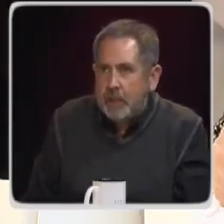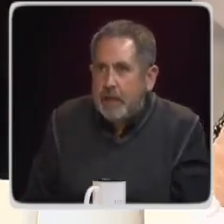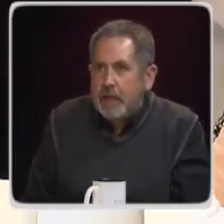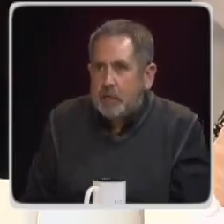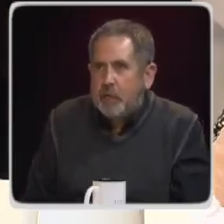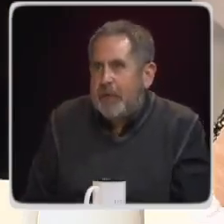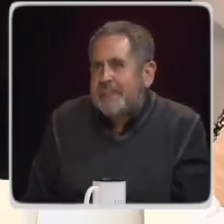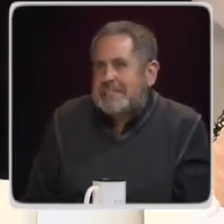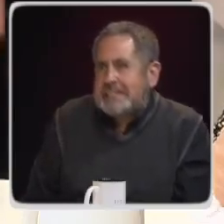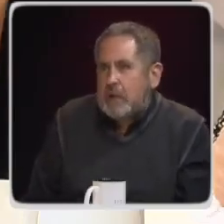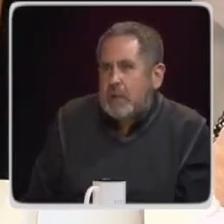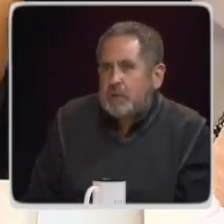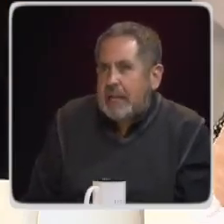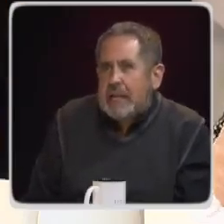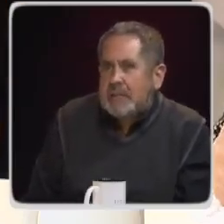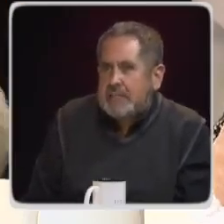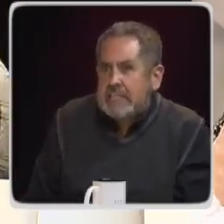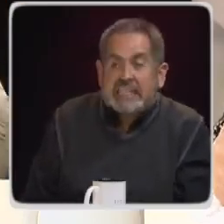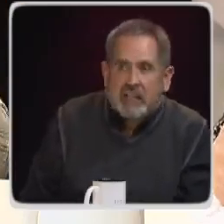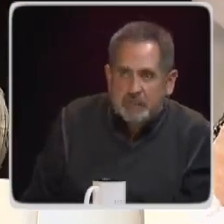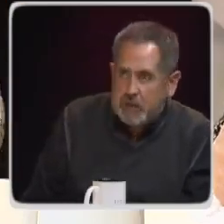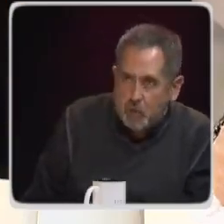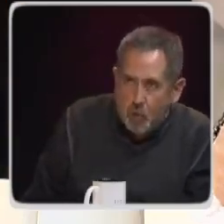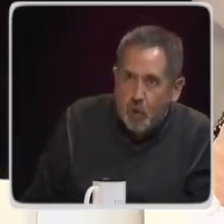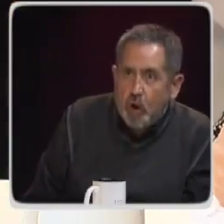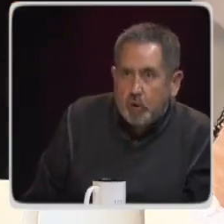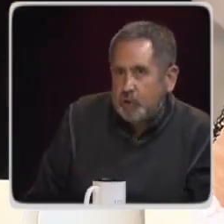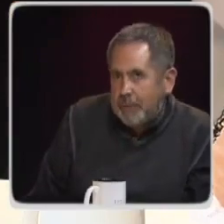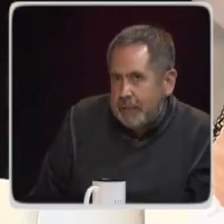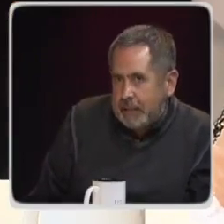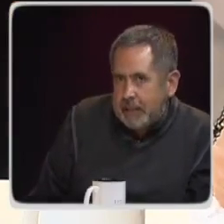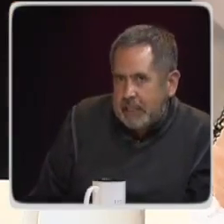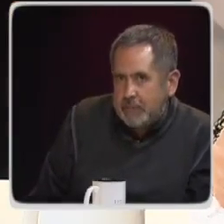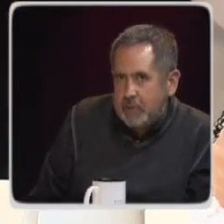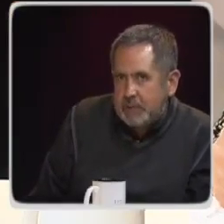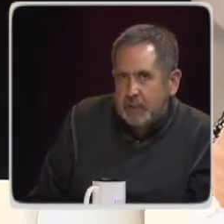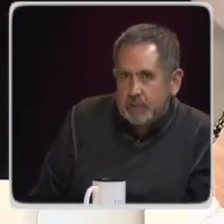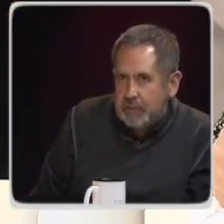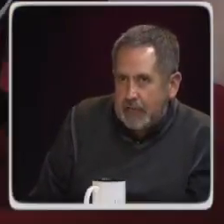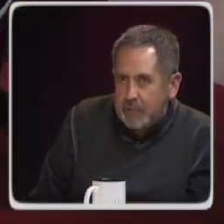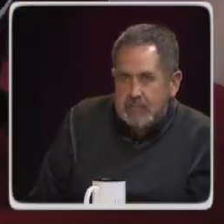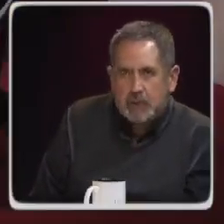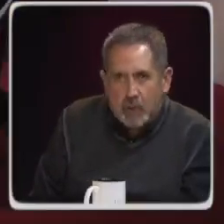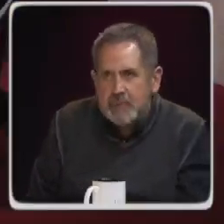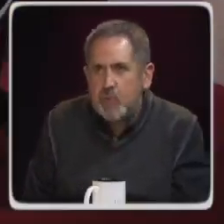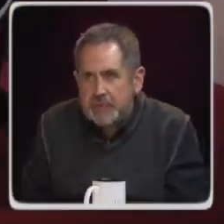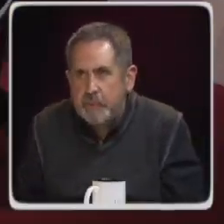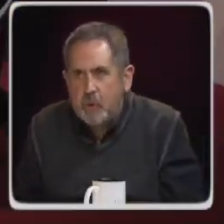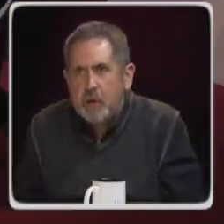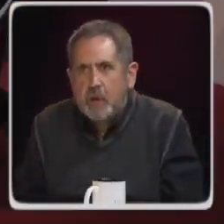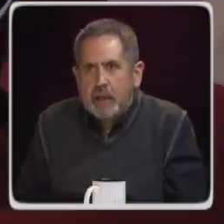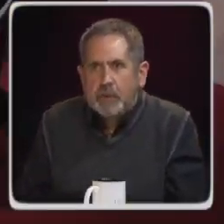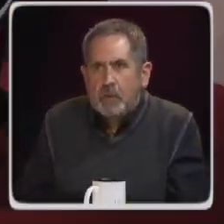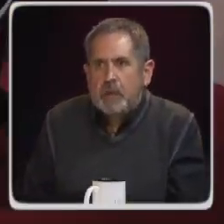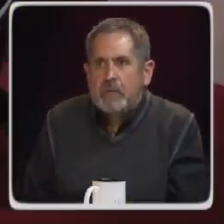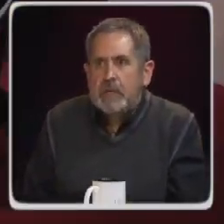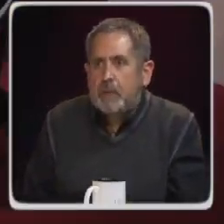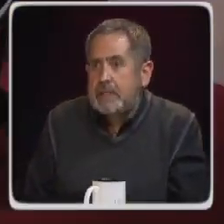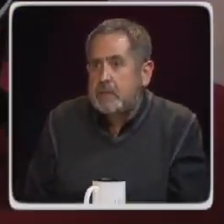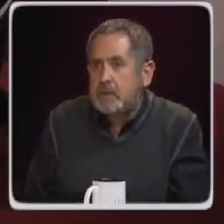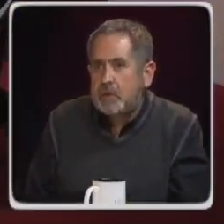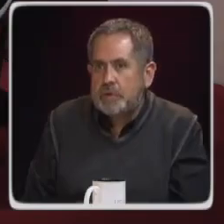lengua de señas, o maestros sordos que deben de saber el español, porque son los modelos, deben saber las dos lenguas. En un grupo de